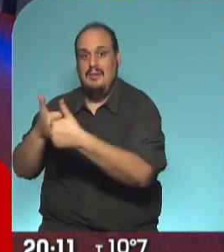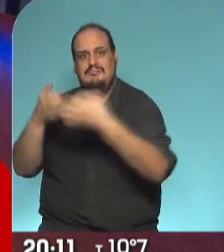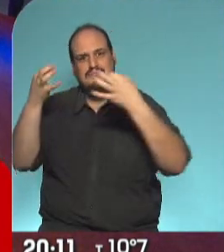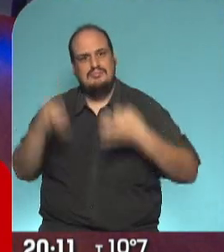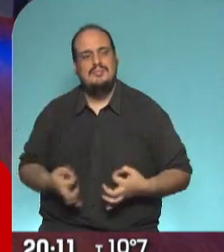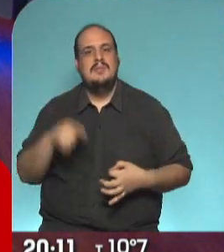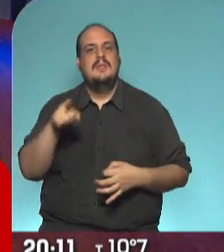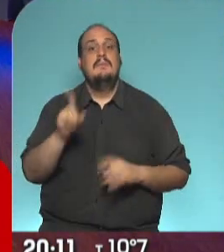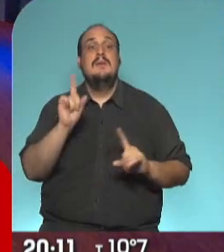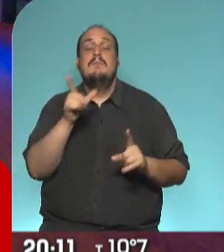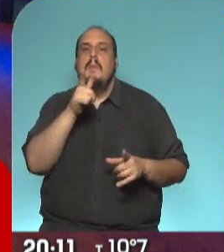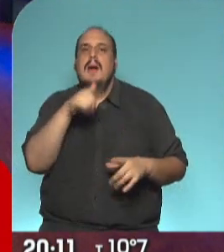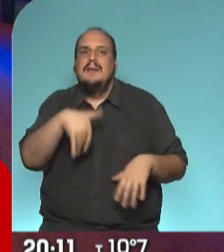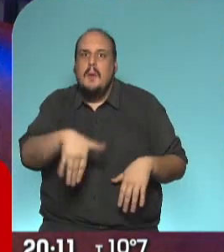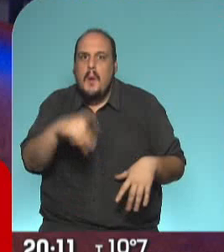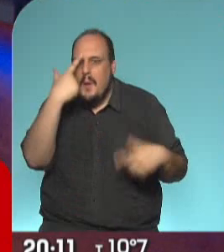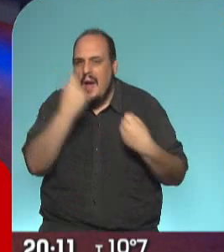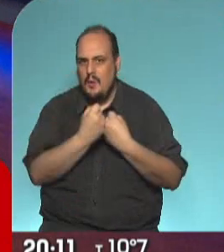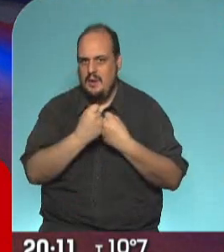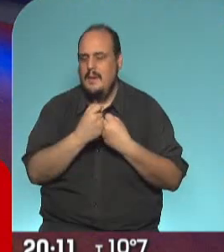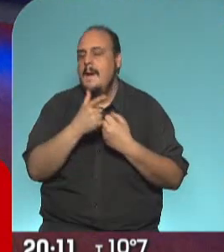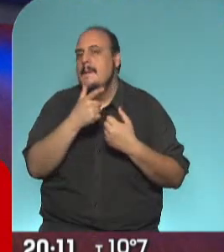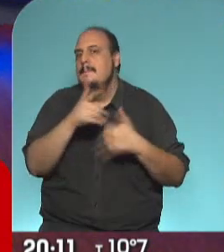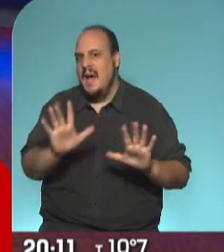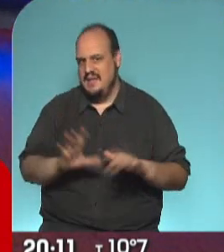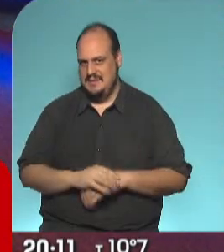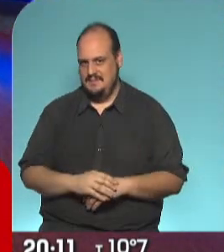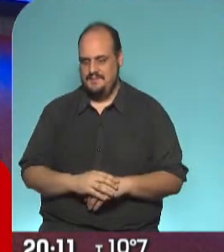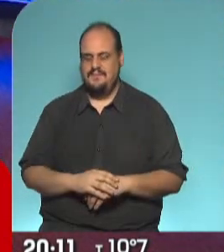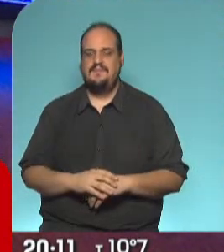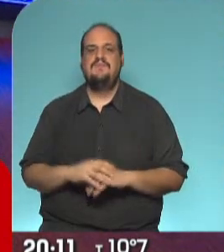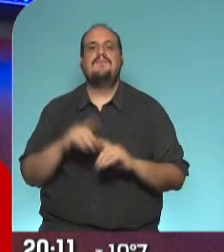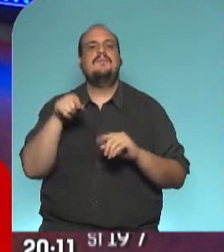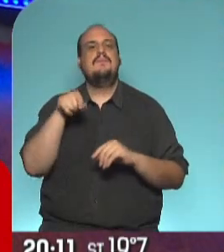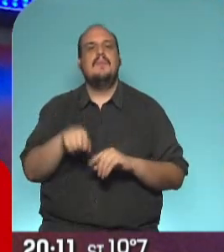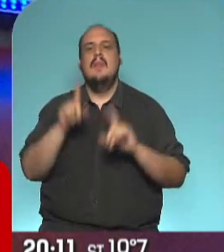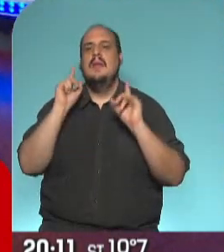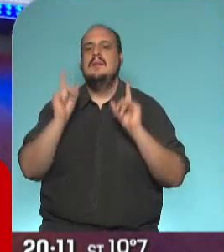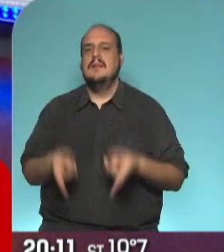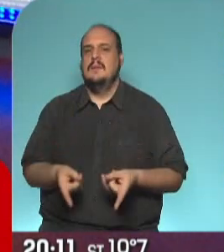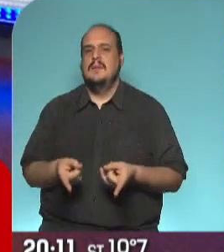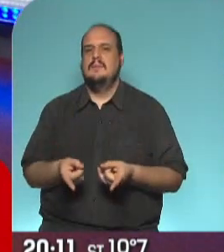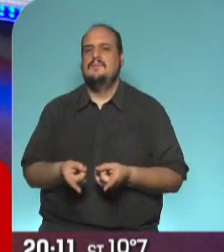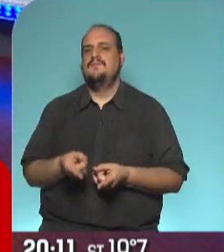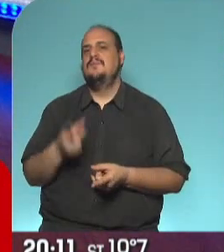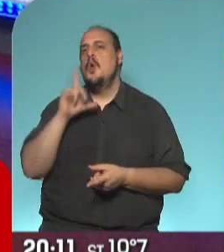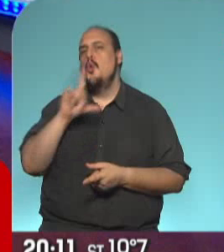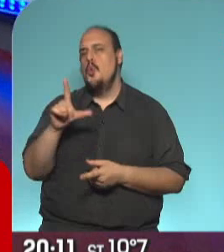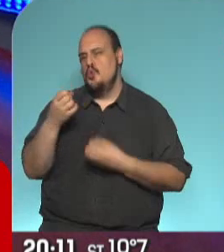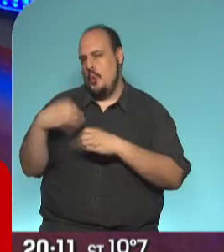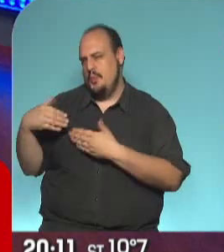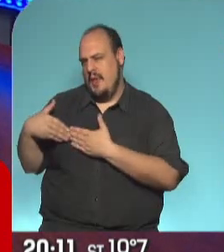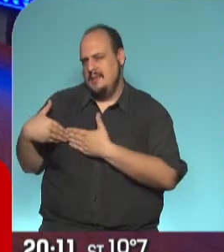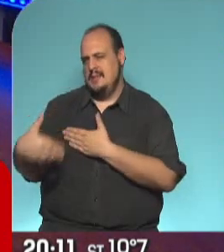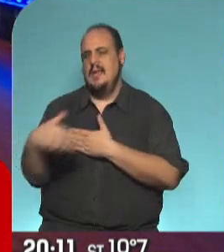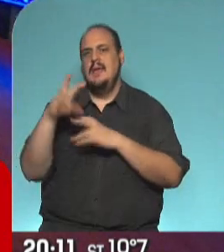último supuesto acercamiento, ¿no? A un supuesto acercamiento, exactamente. Acá también es donde se empezó a conocer a principios de julio toda la